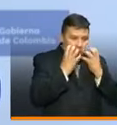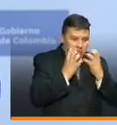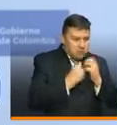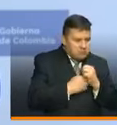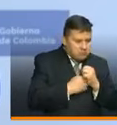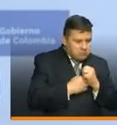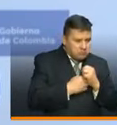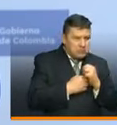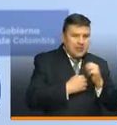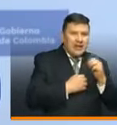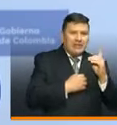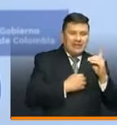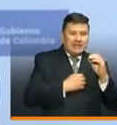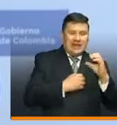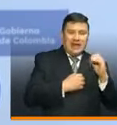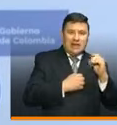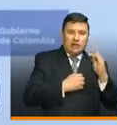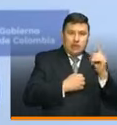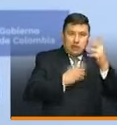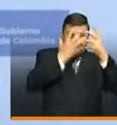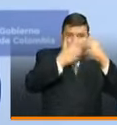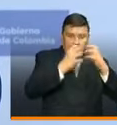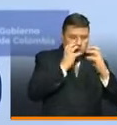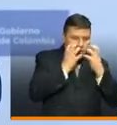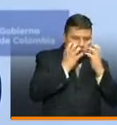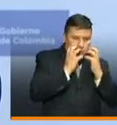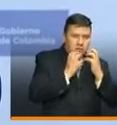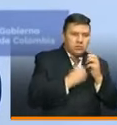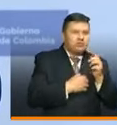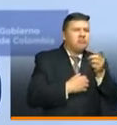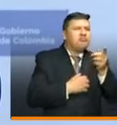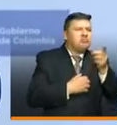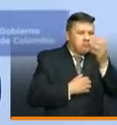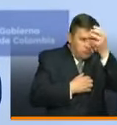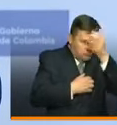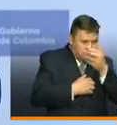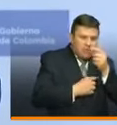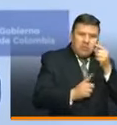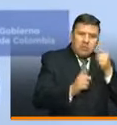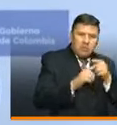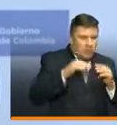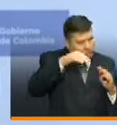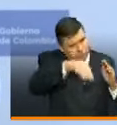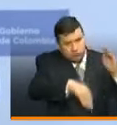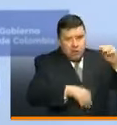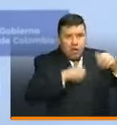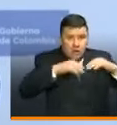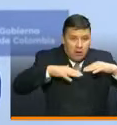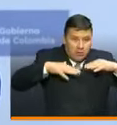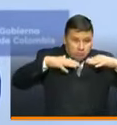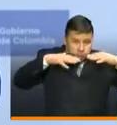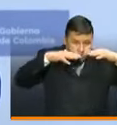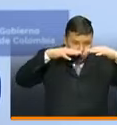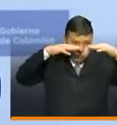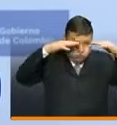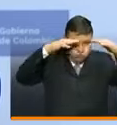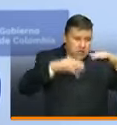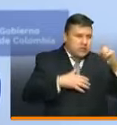en contacto con Decathlon. Ellos hacen el disclaimer de que esas caretas están diseñadas para el buceo, para estar debajo del agua, y que